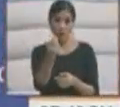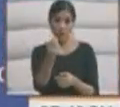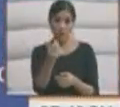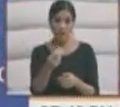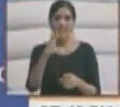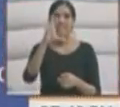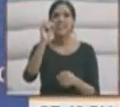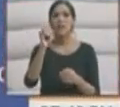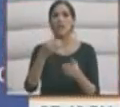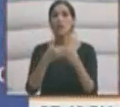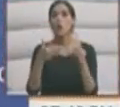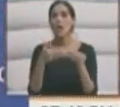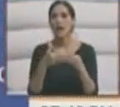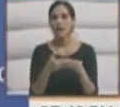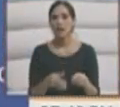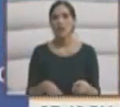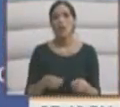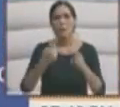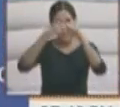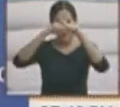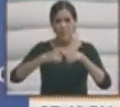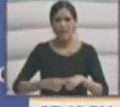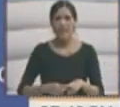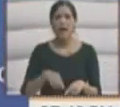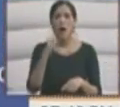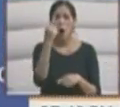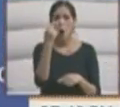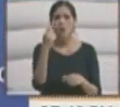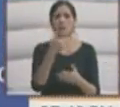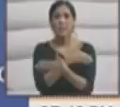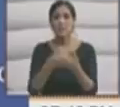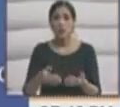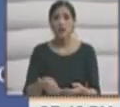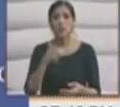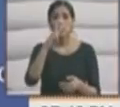Multipliquen 11,220,000 por 30. Esos son